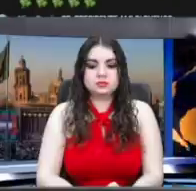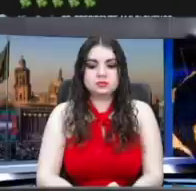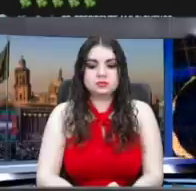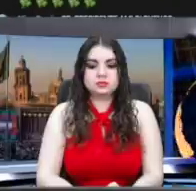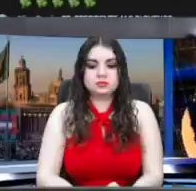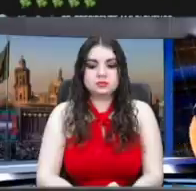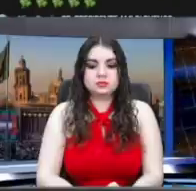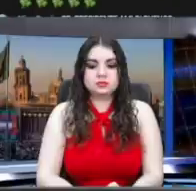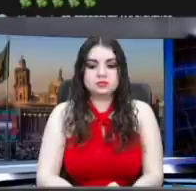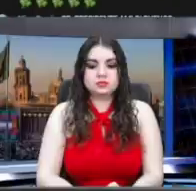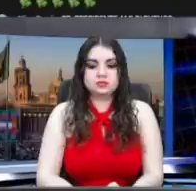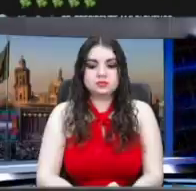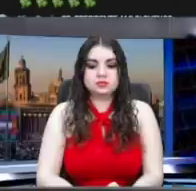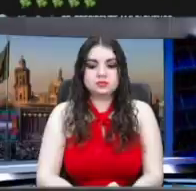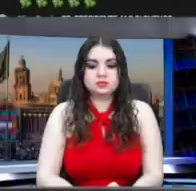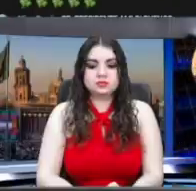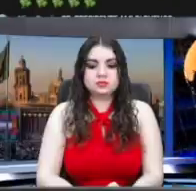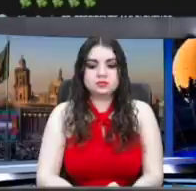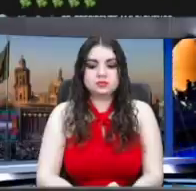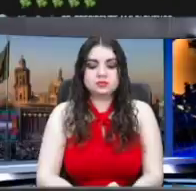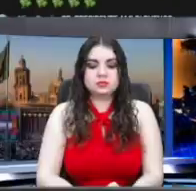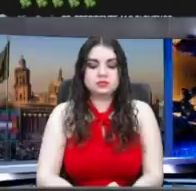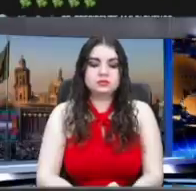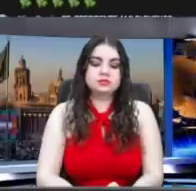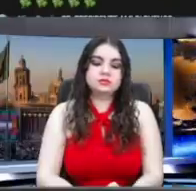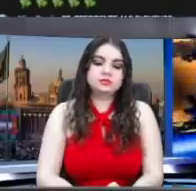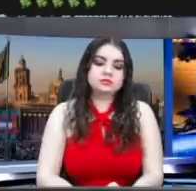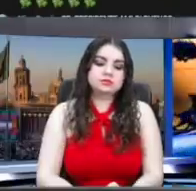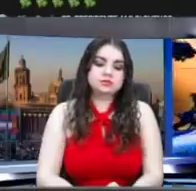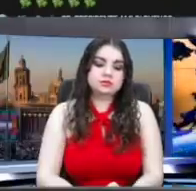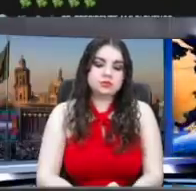decimos lo que cuentan son los resultados,